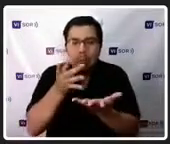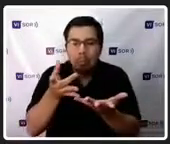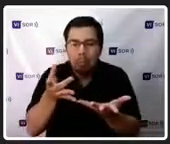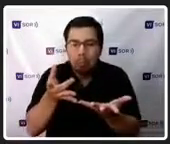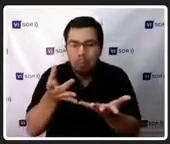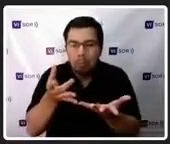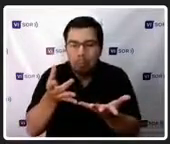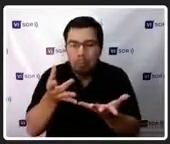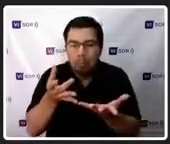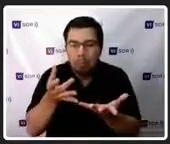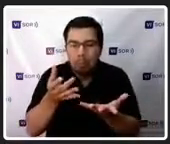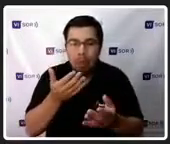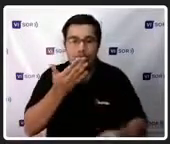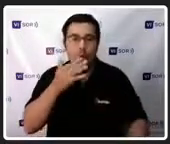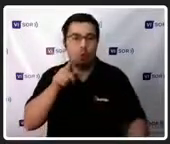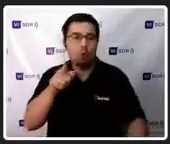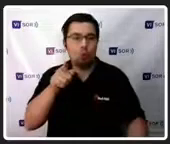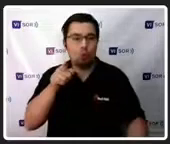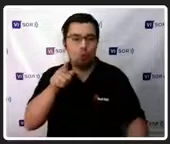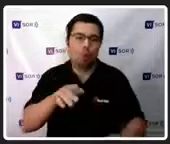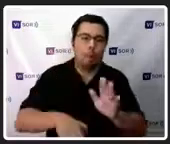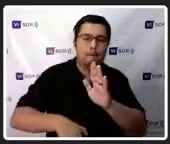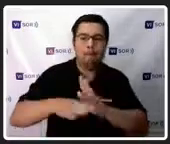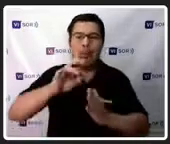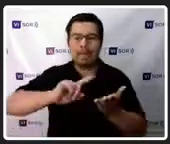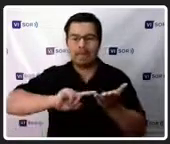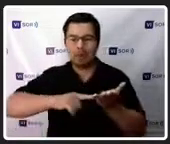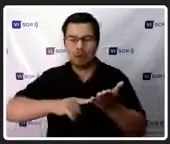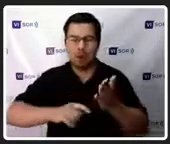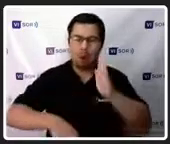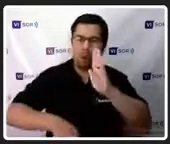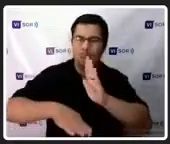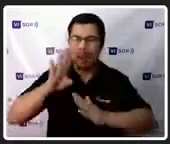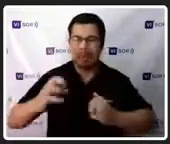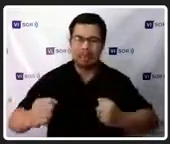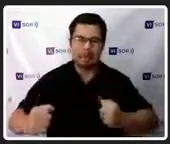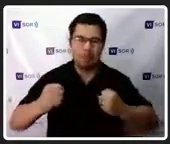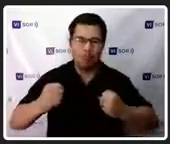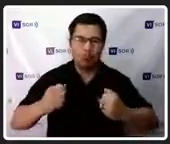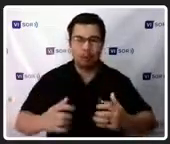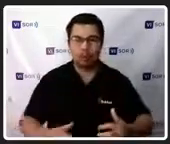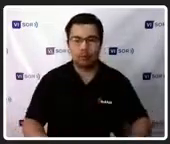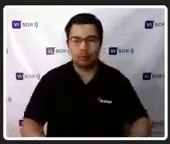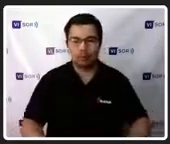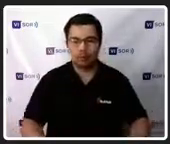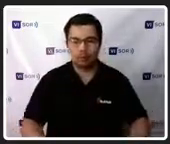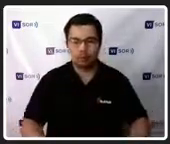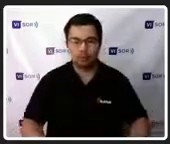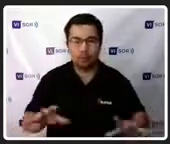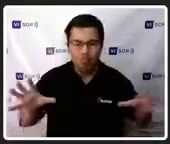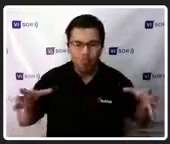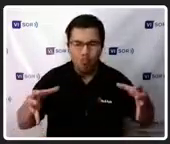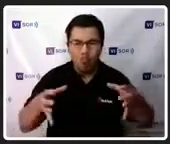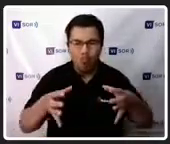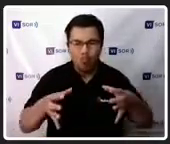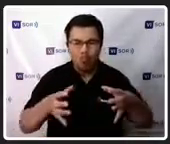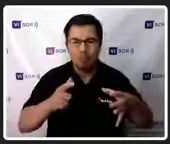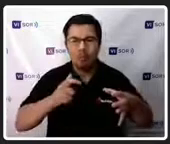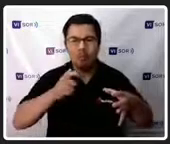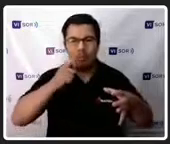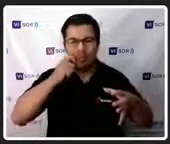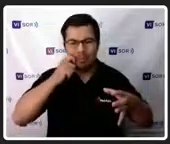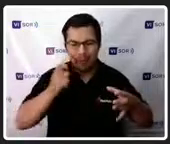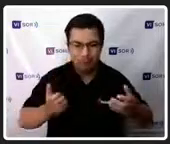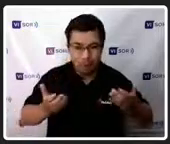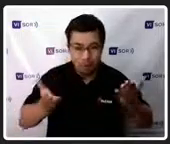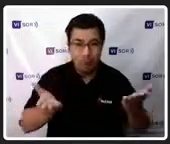tecnología, lo máximo que puedas, o sea, pero realmente así, poniéndole mucho, con un equipo humano que dé un servicio muy